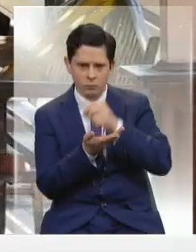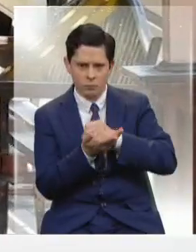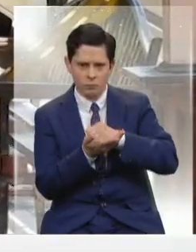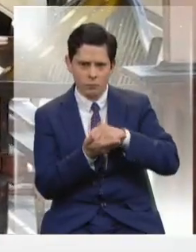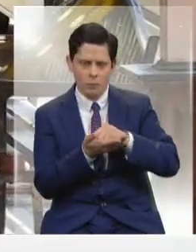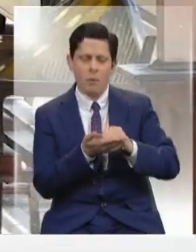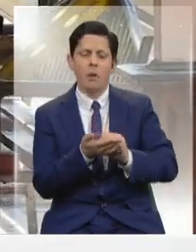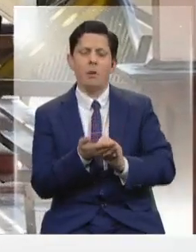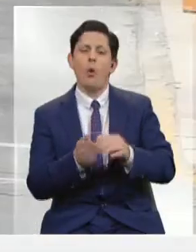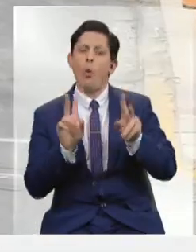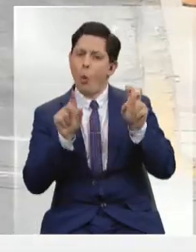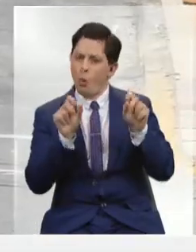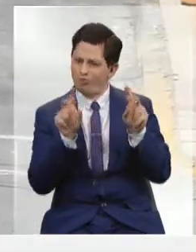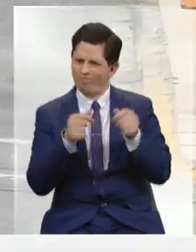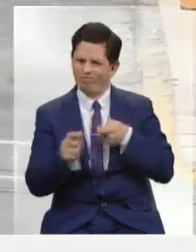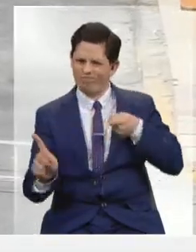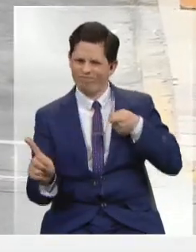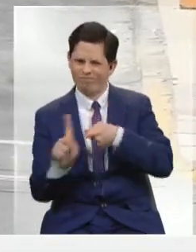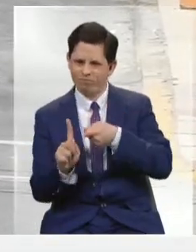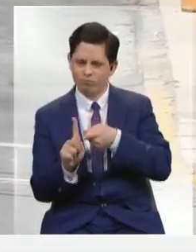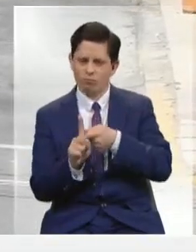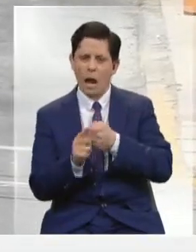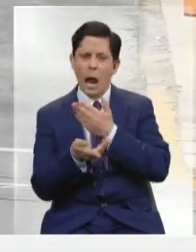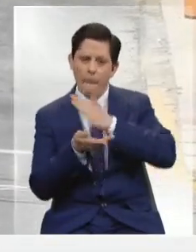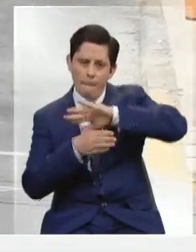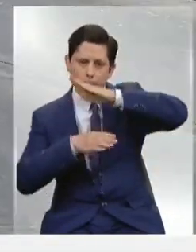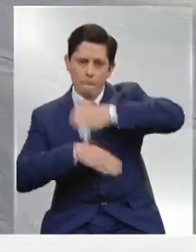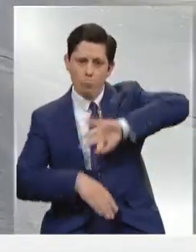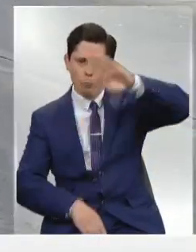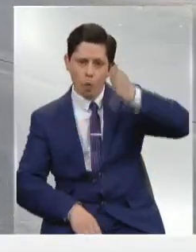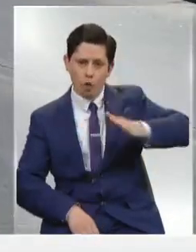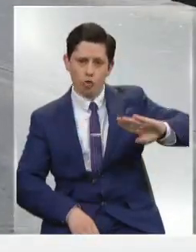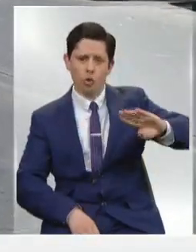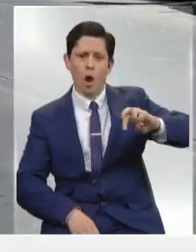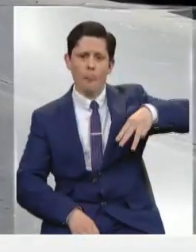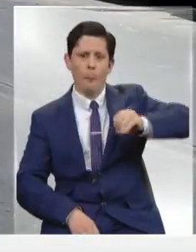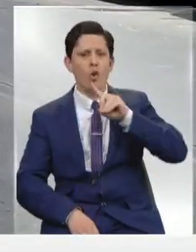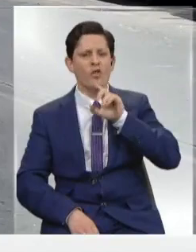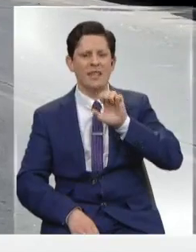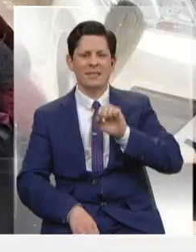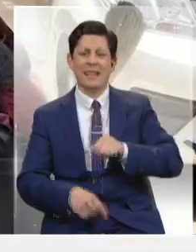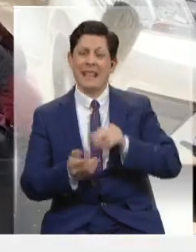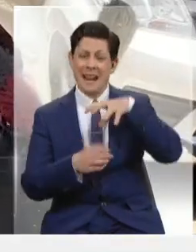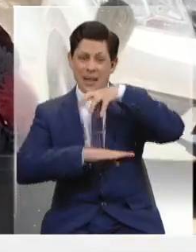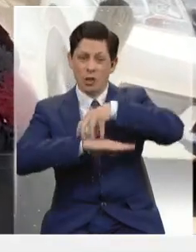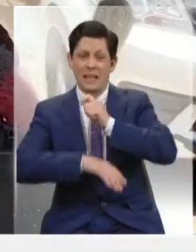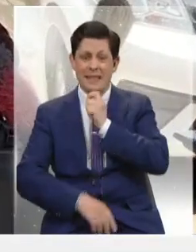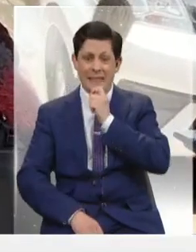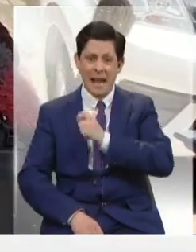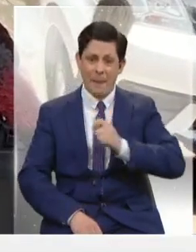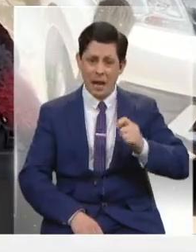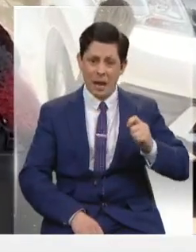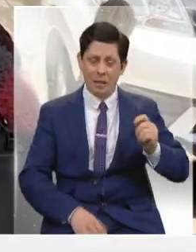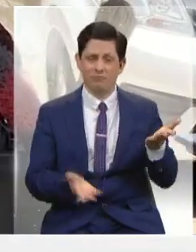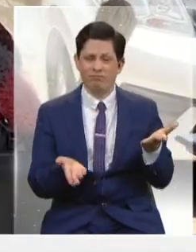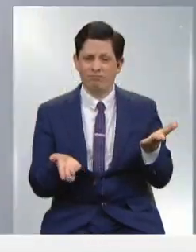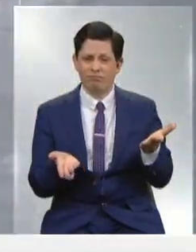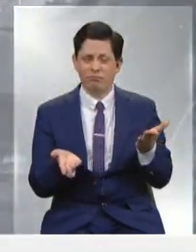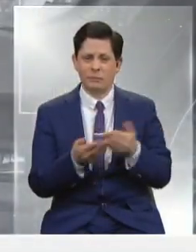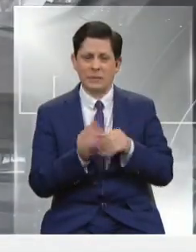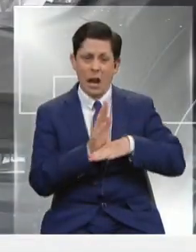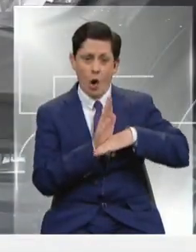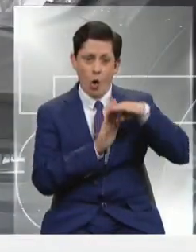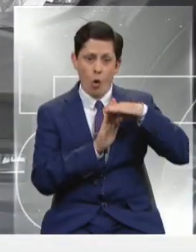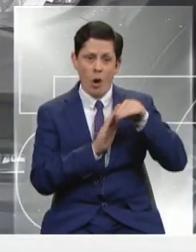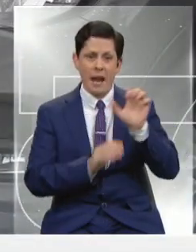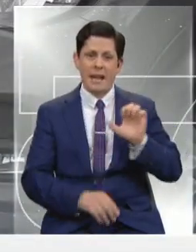tiene preocupados no solo a los vecinos de Pozo Almonte, sino que a toda la región de Tarapacá, quienes han visto cómo los homicidios aumentaron entre enero